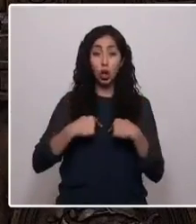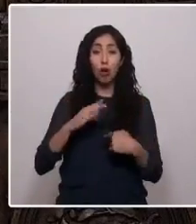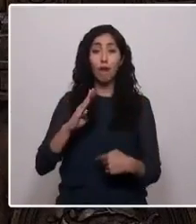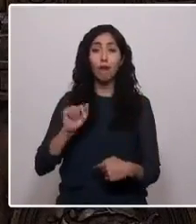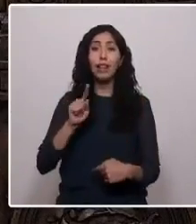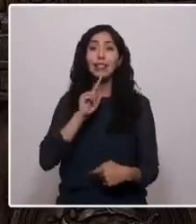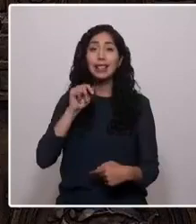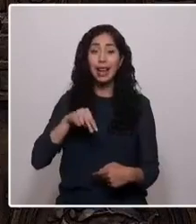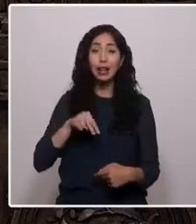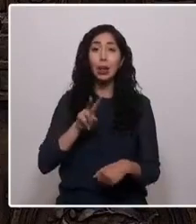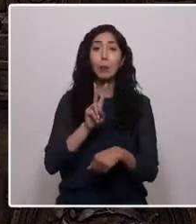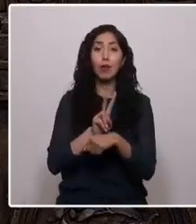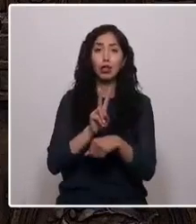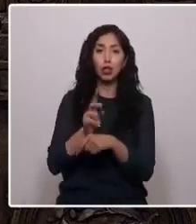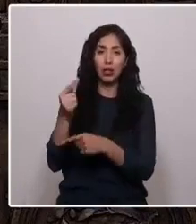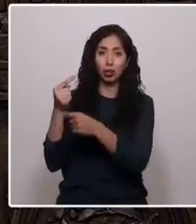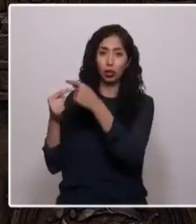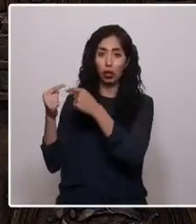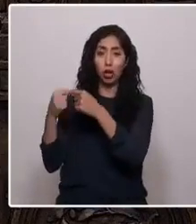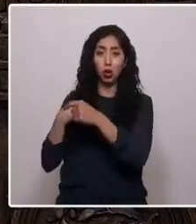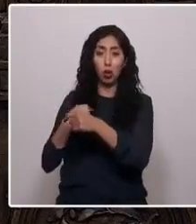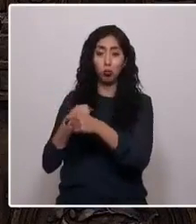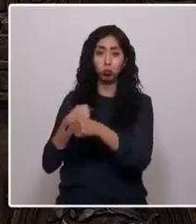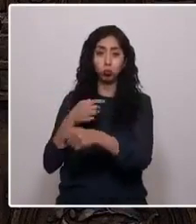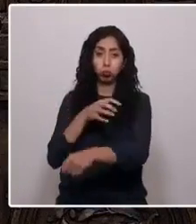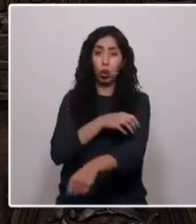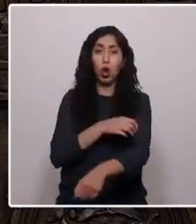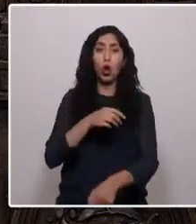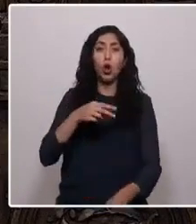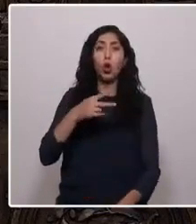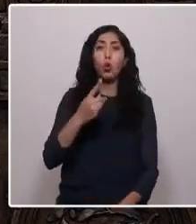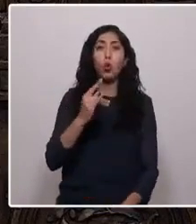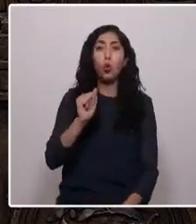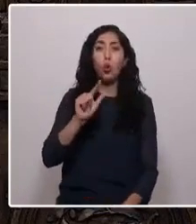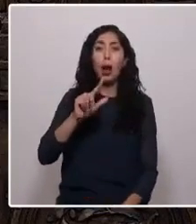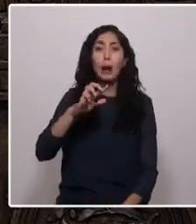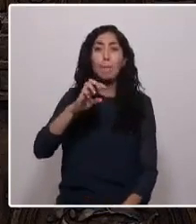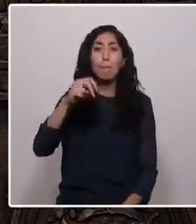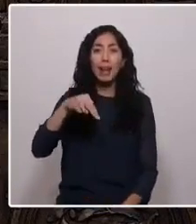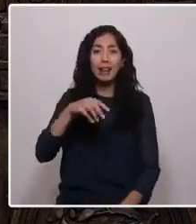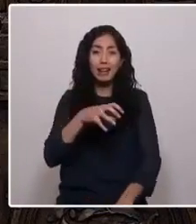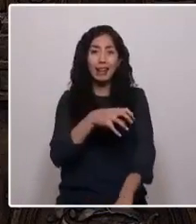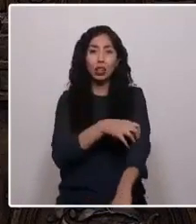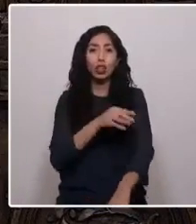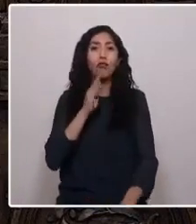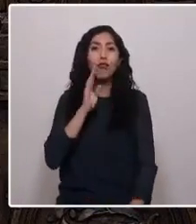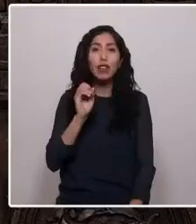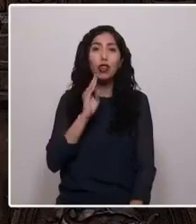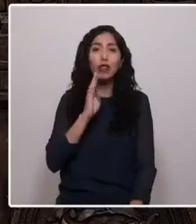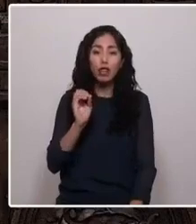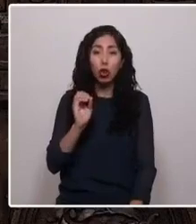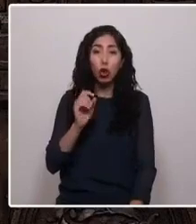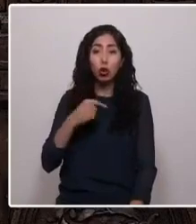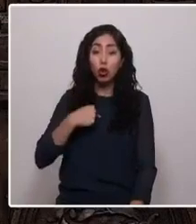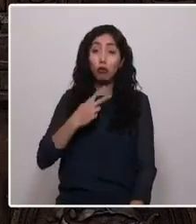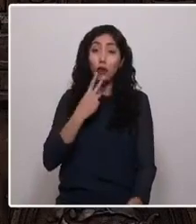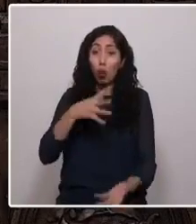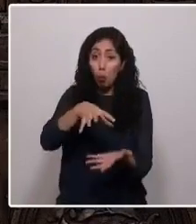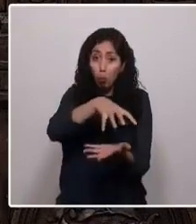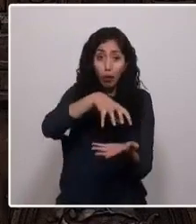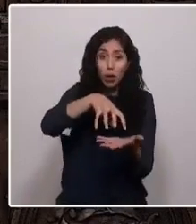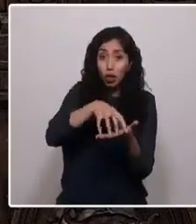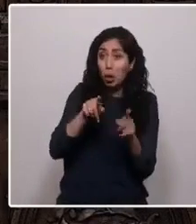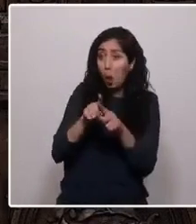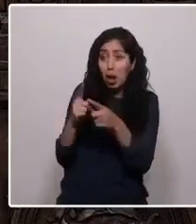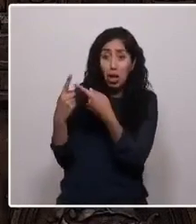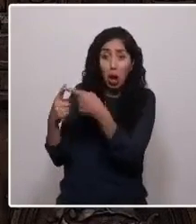historia vengo desde hualpencillo actual comuna de hualpén de la región del bío bío vivo en una población como muchas otras de